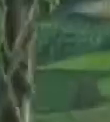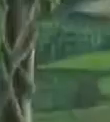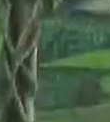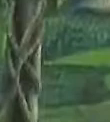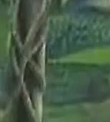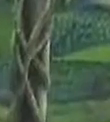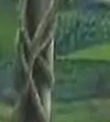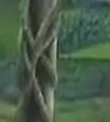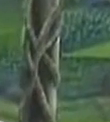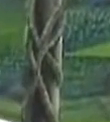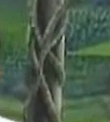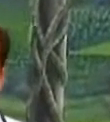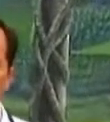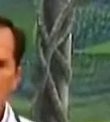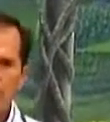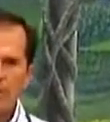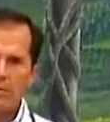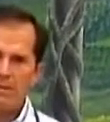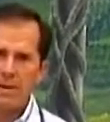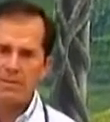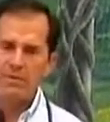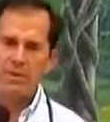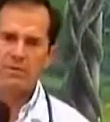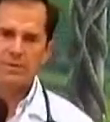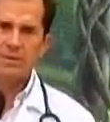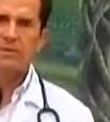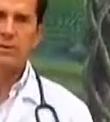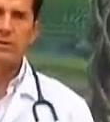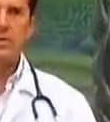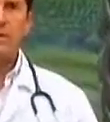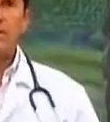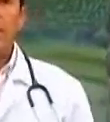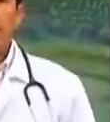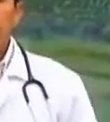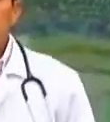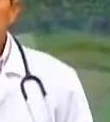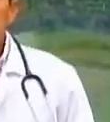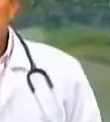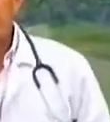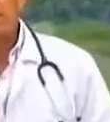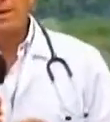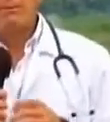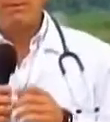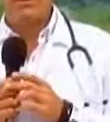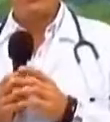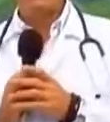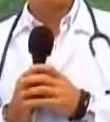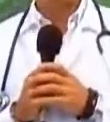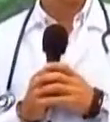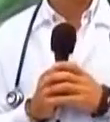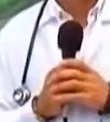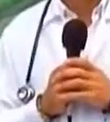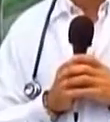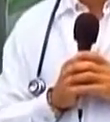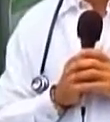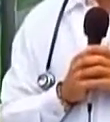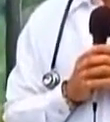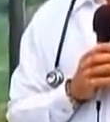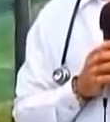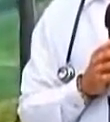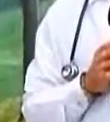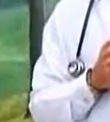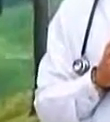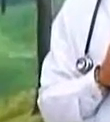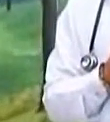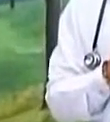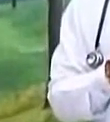Una nueva edición de Conexión Vital, un programa para mejorar nuestras condiciones de vida, un programa de prevención en salud, un